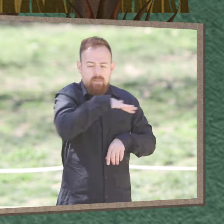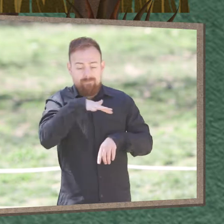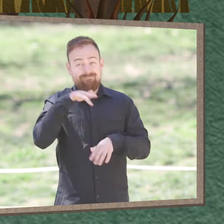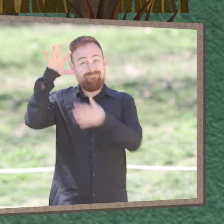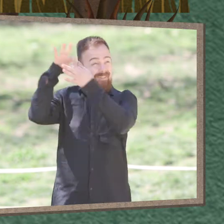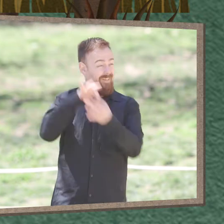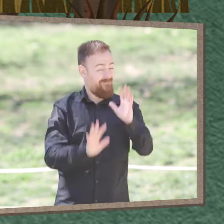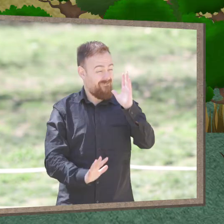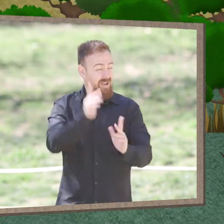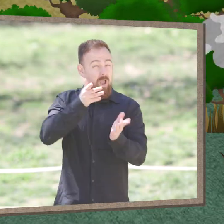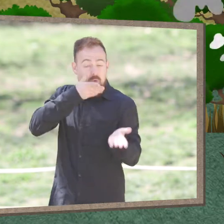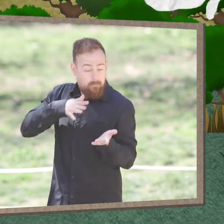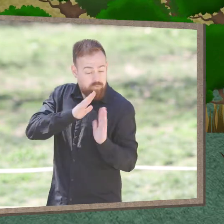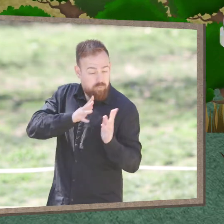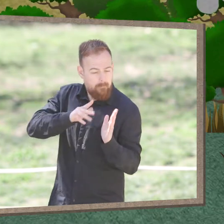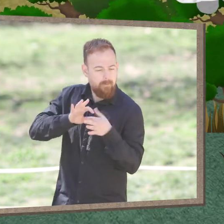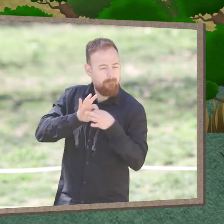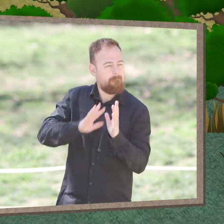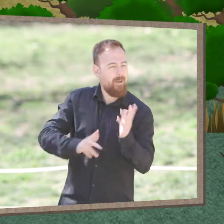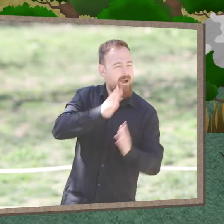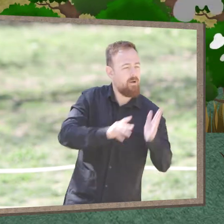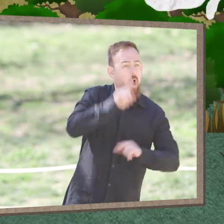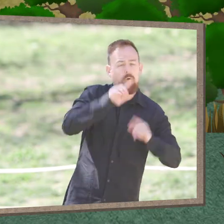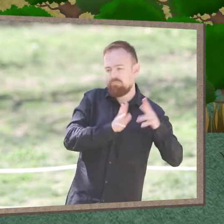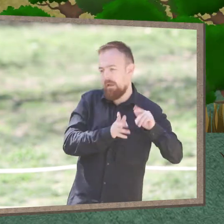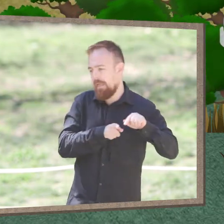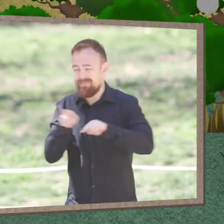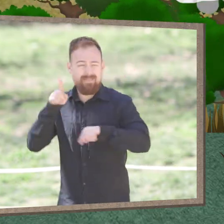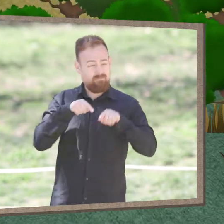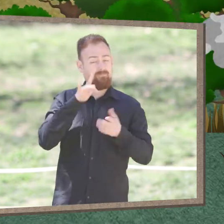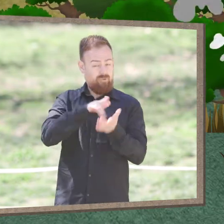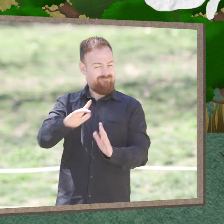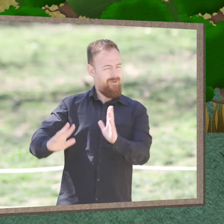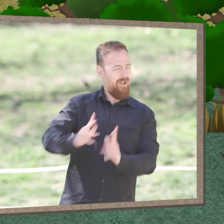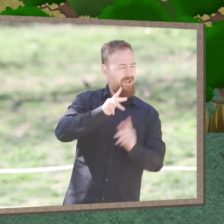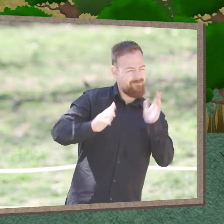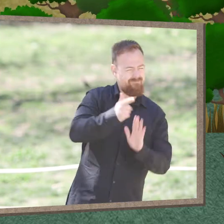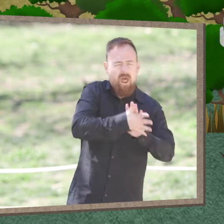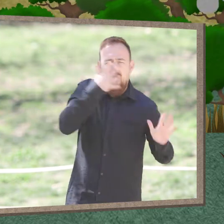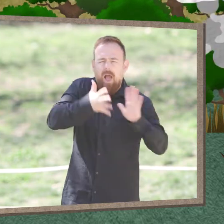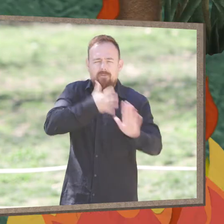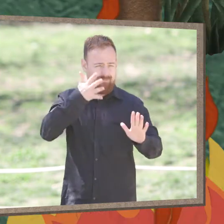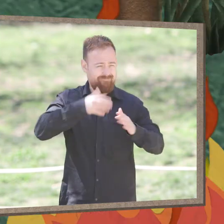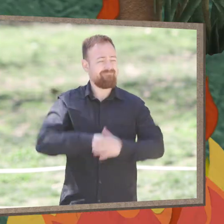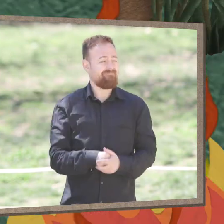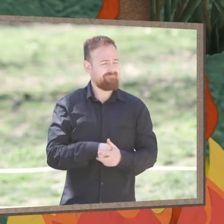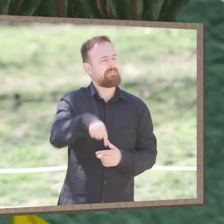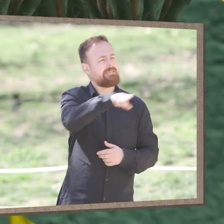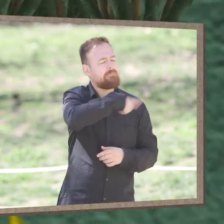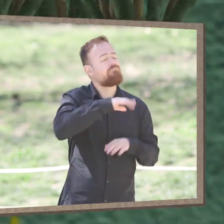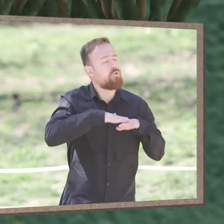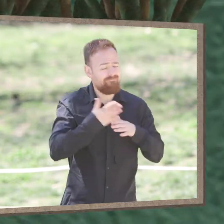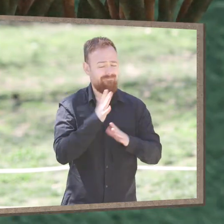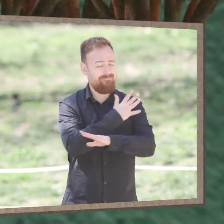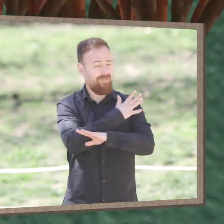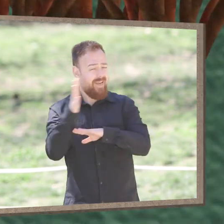pendiente. Los incendios van más rápido cuando siguen la dirección del viento y van cuesta arriba, porque el aire caliente que